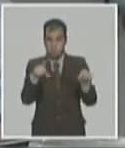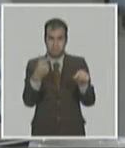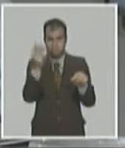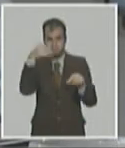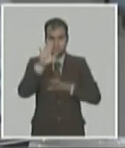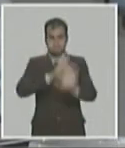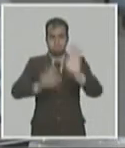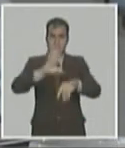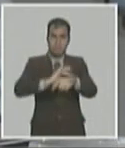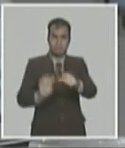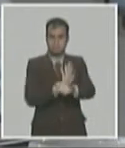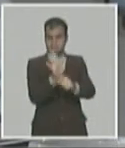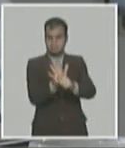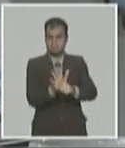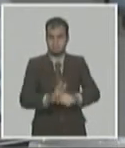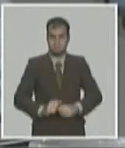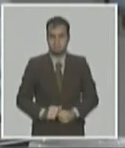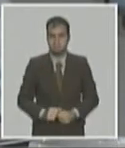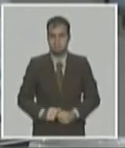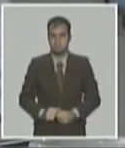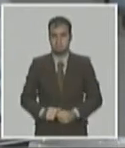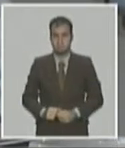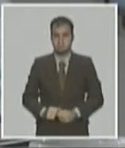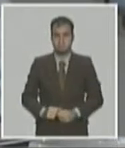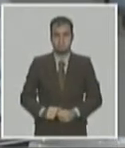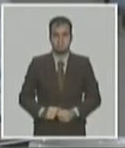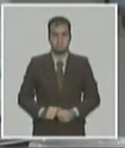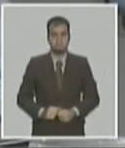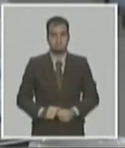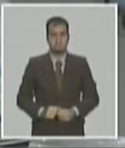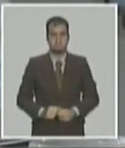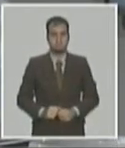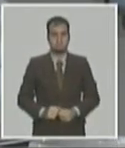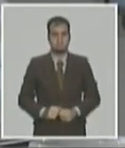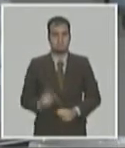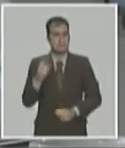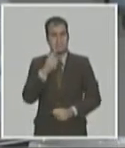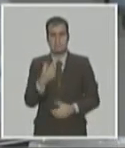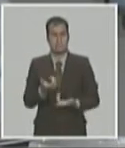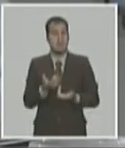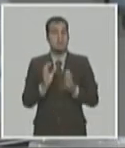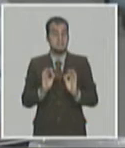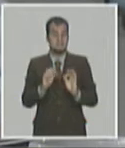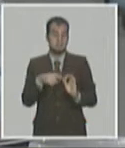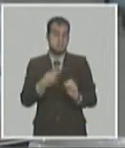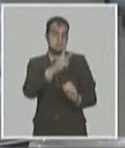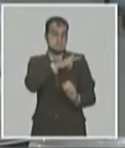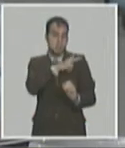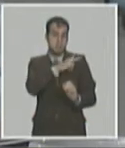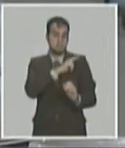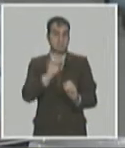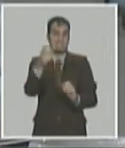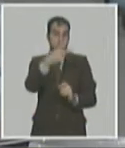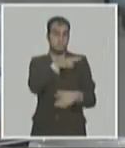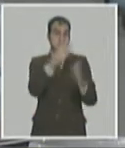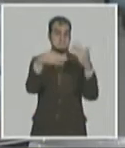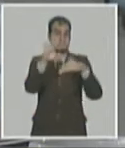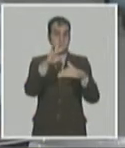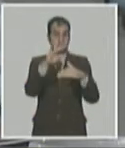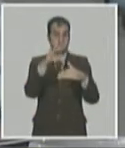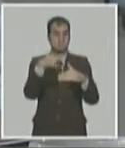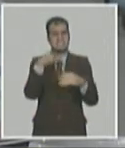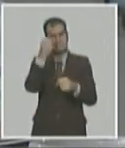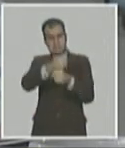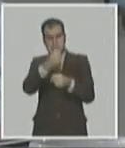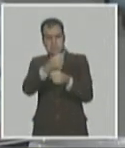la responsabilidad primero de vicepresidente del Consejo de Ministros y posteriormente de viceprimer ministro, dentro de las áreas de